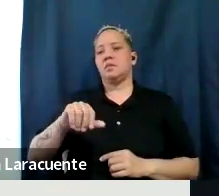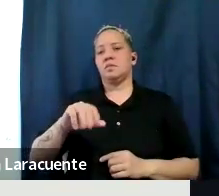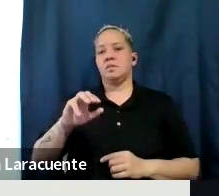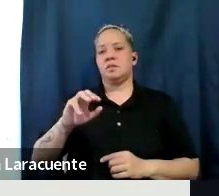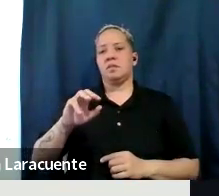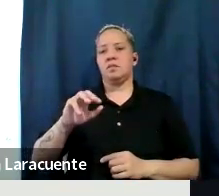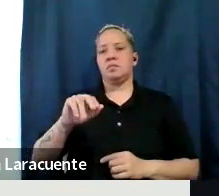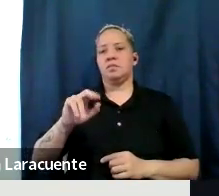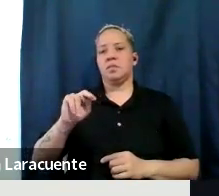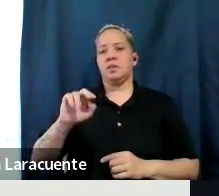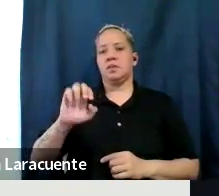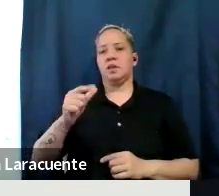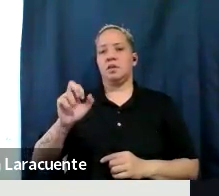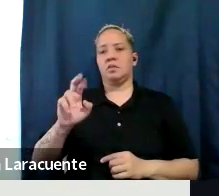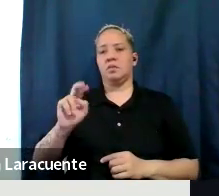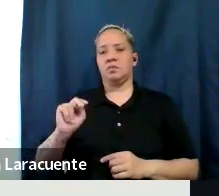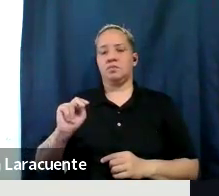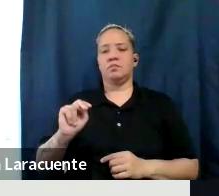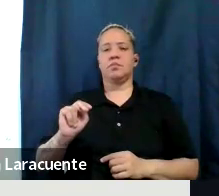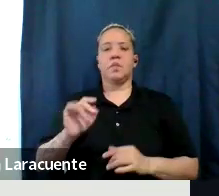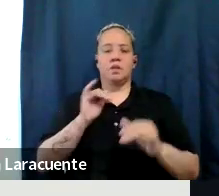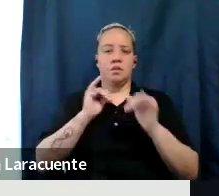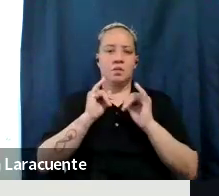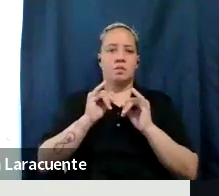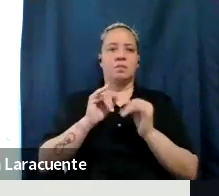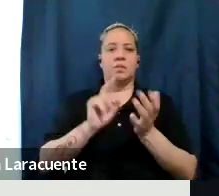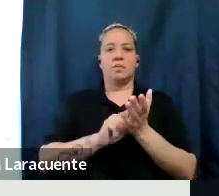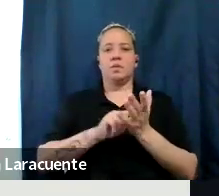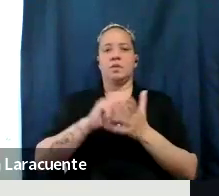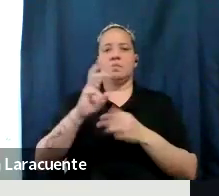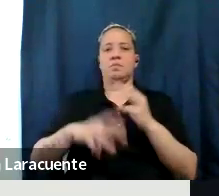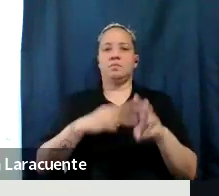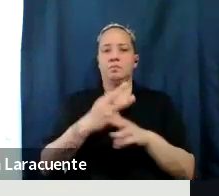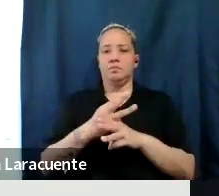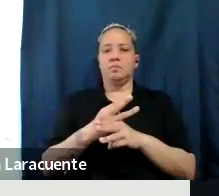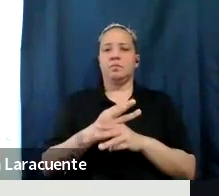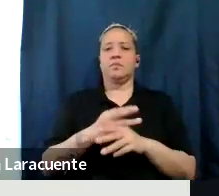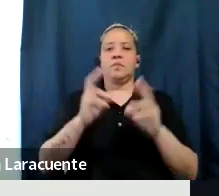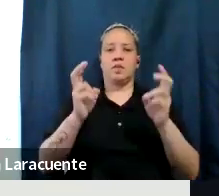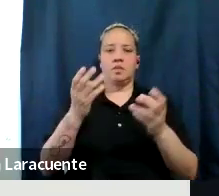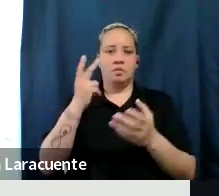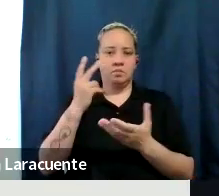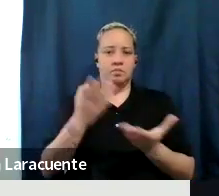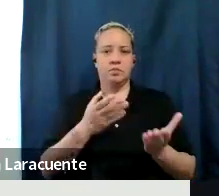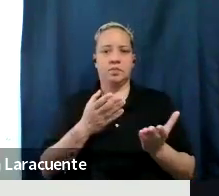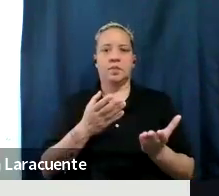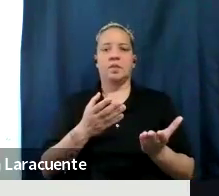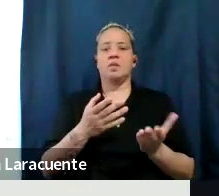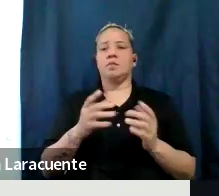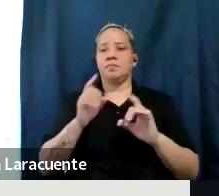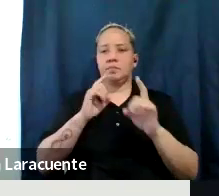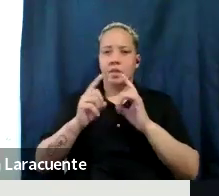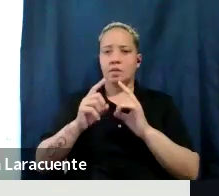entrevista a Juan Ramón Jiménez para el diario El Mundo y el título de la entrevista lo tienen ahí, Hablando con Juan Ramón